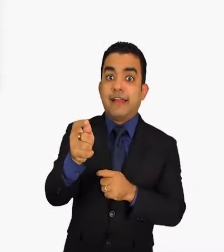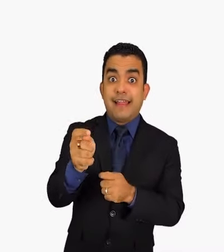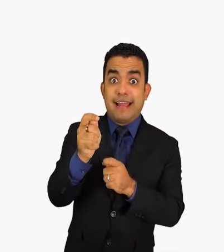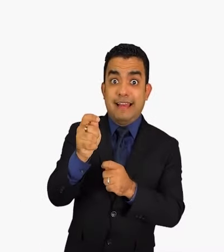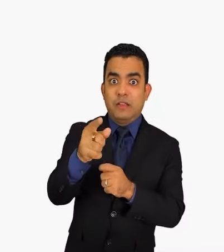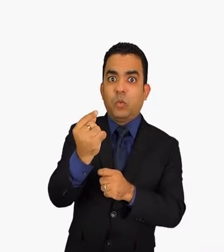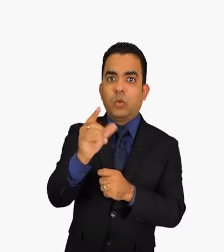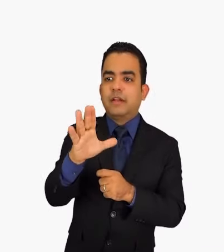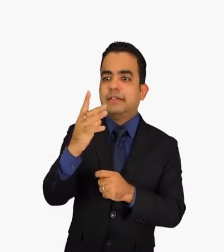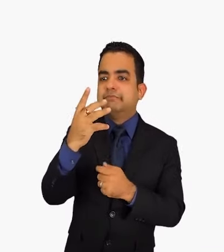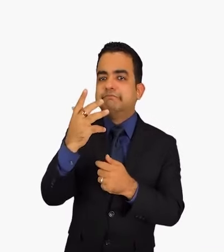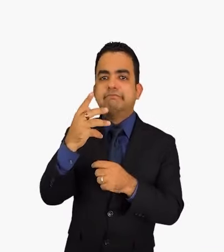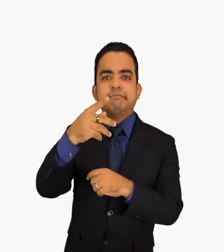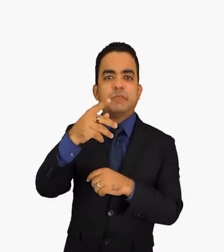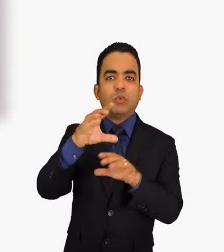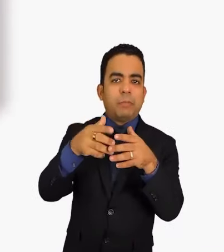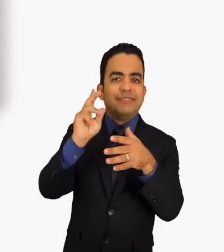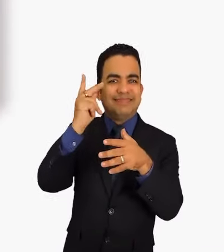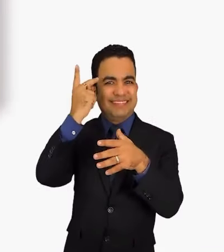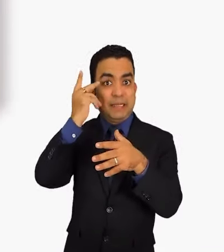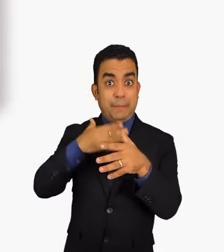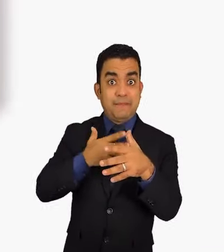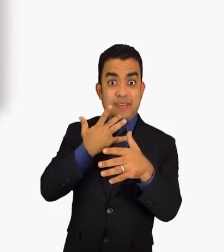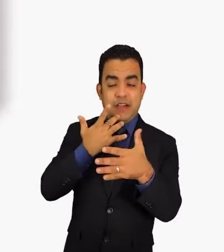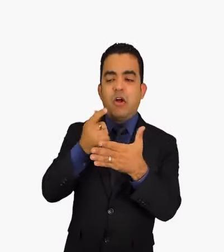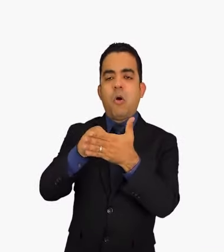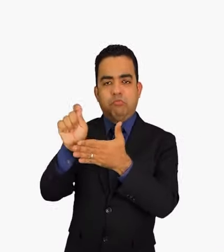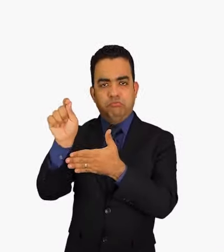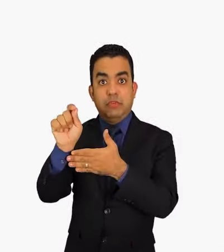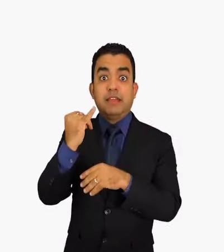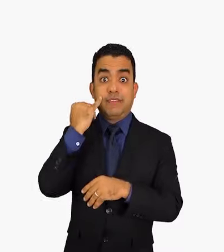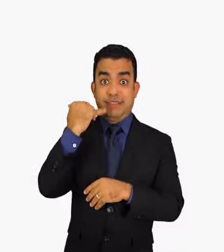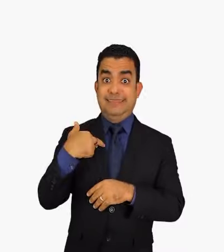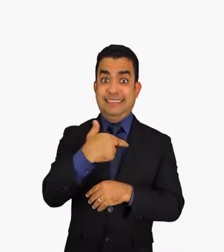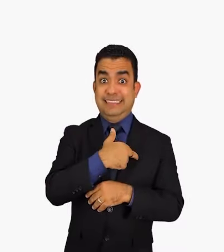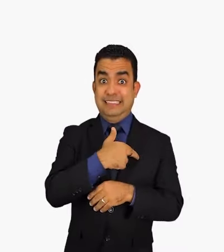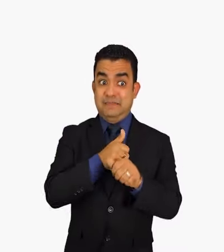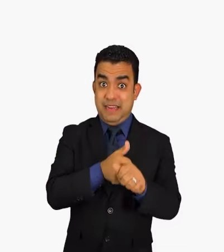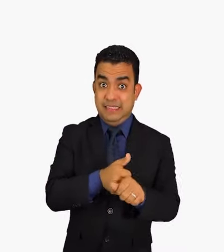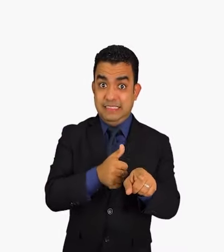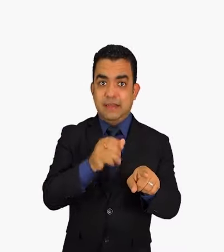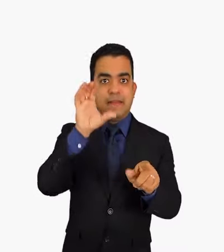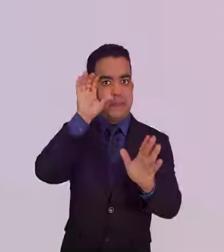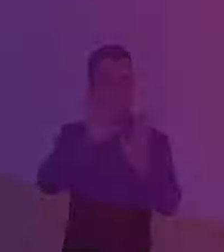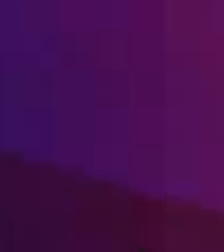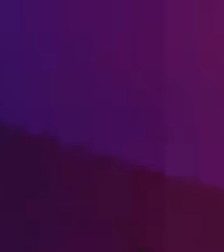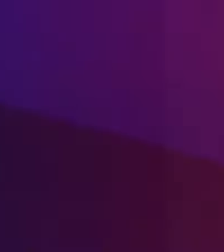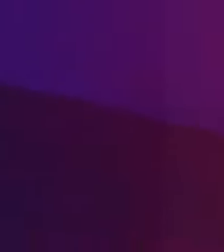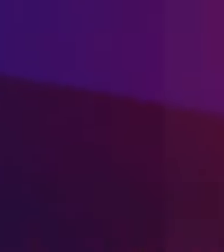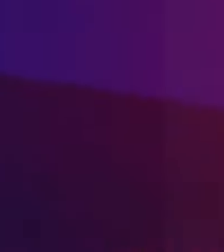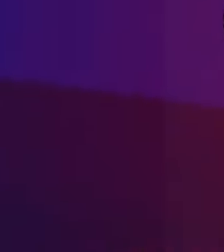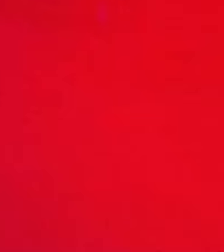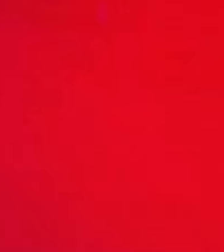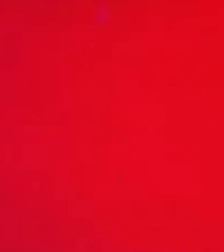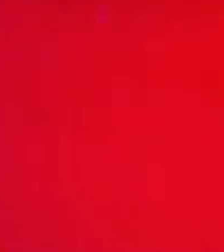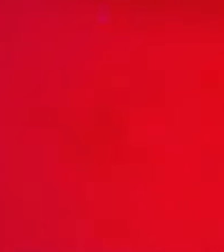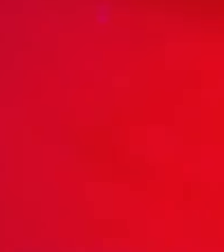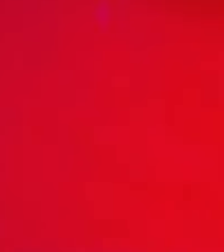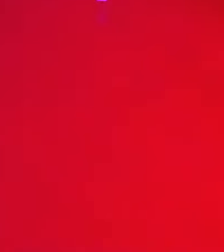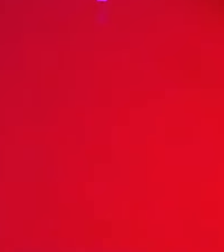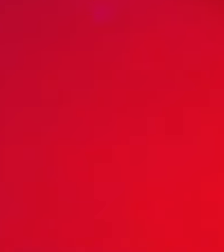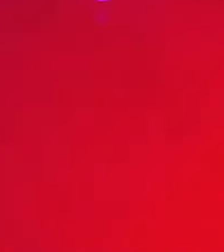a votar temprano y cumple con este deber ciudadano para que tu voz tenga valor. Vota. Paso